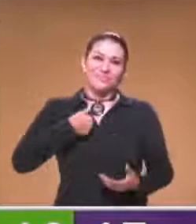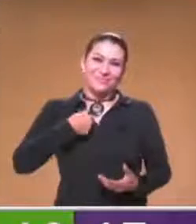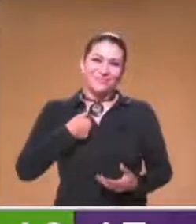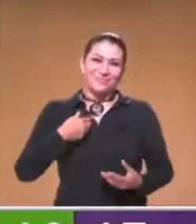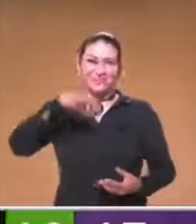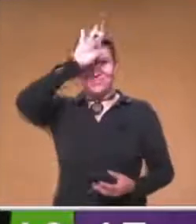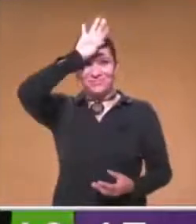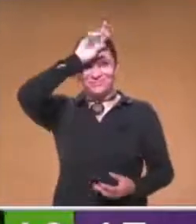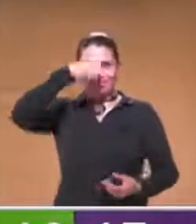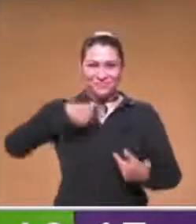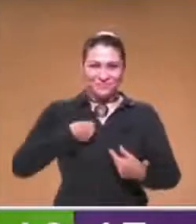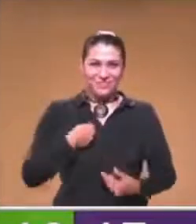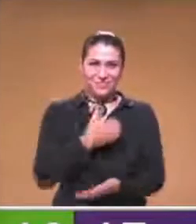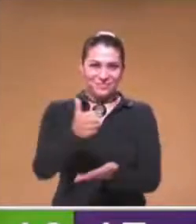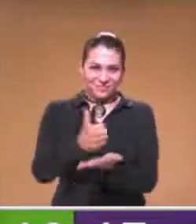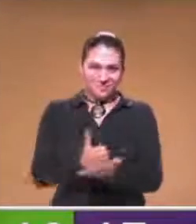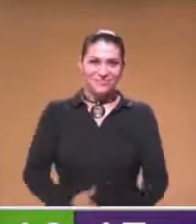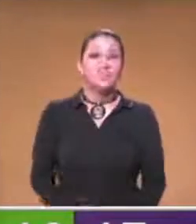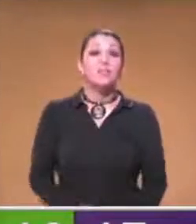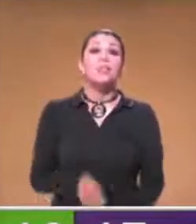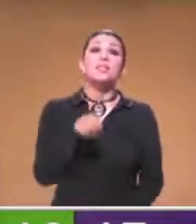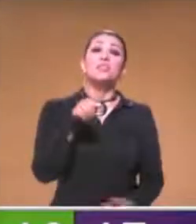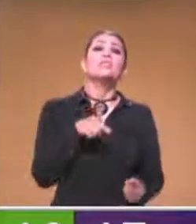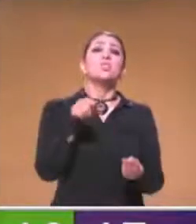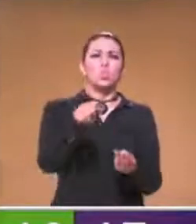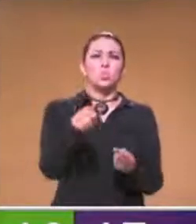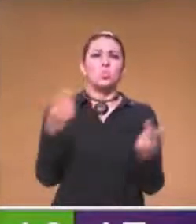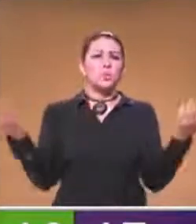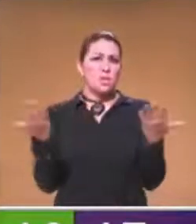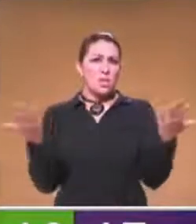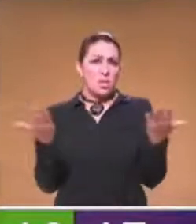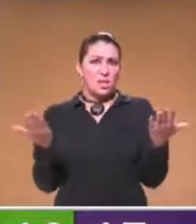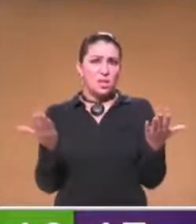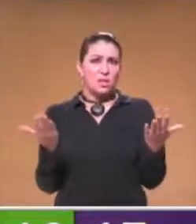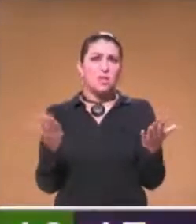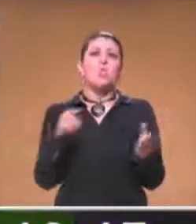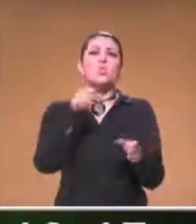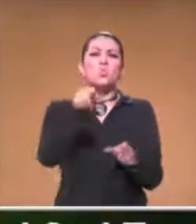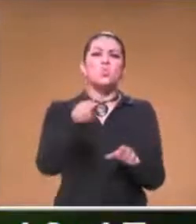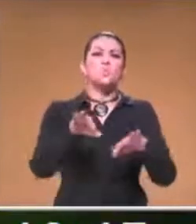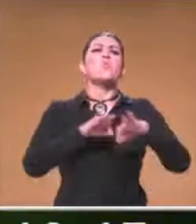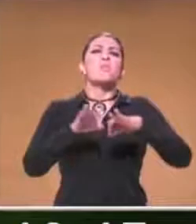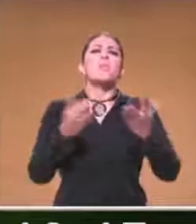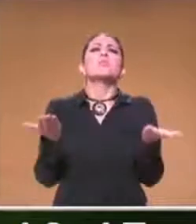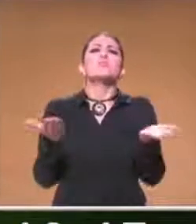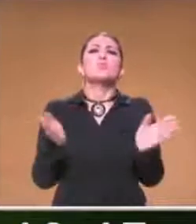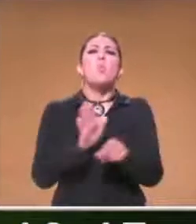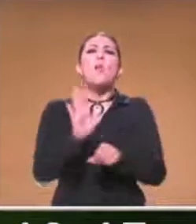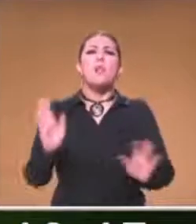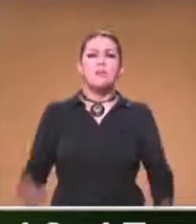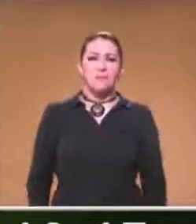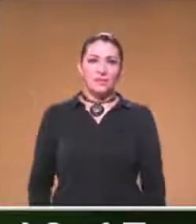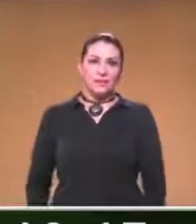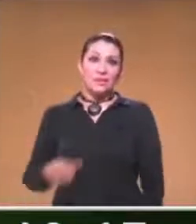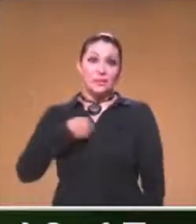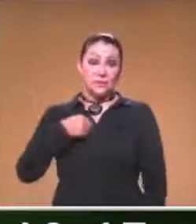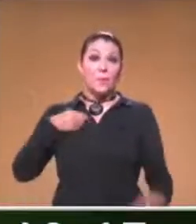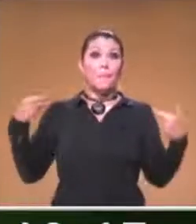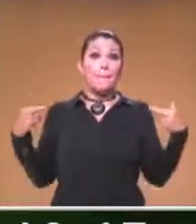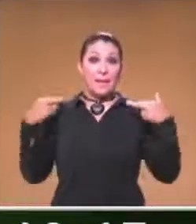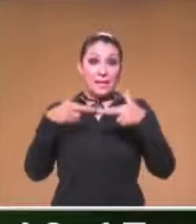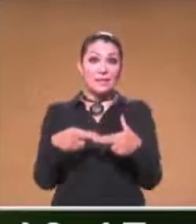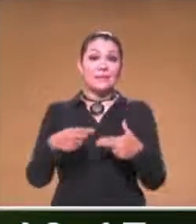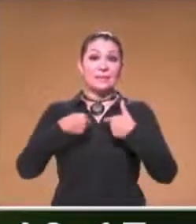Yo vivo en Monterrey. What do you do? ¿Qué haces o a qué te dedicas? I am a teacher. Yo soy una